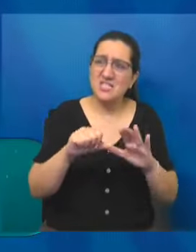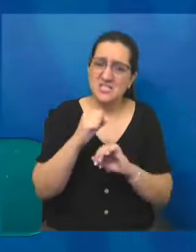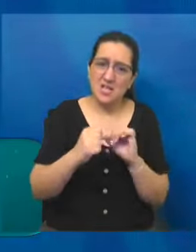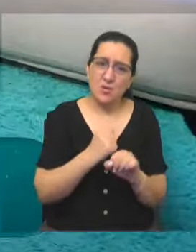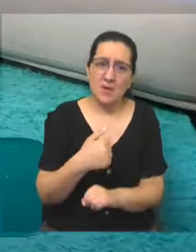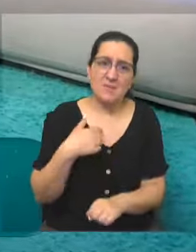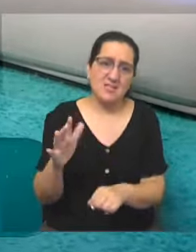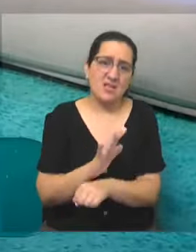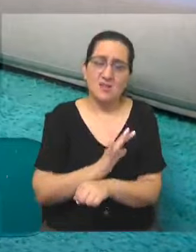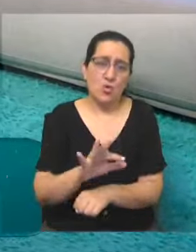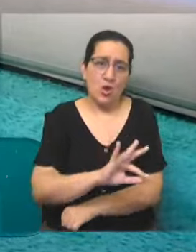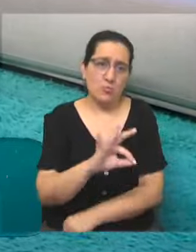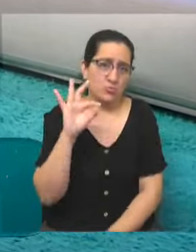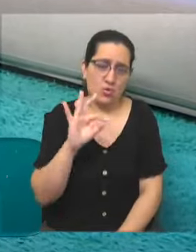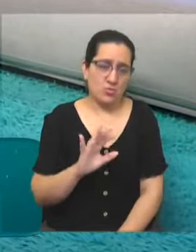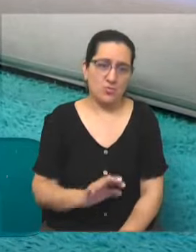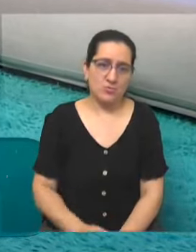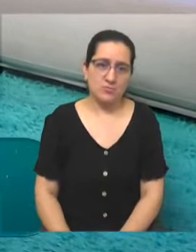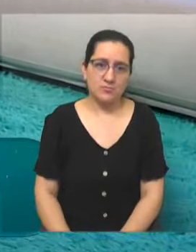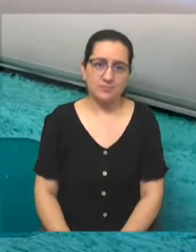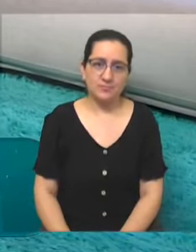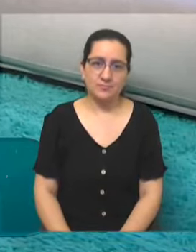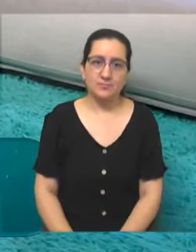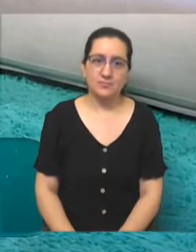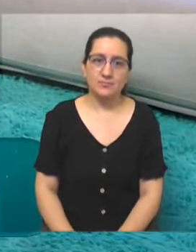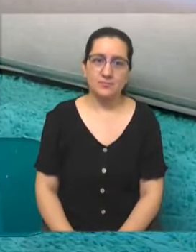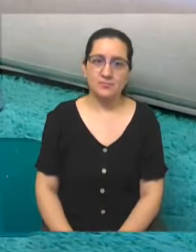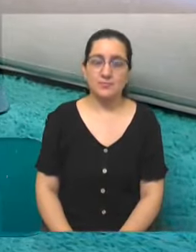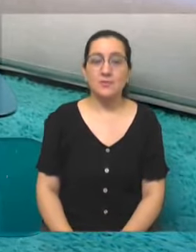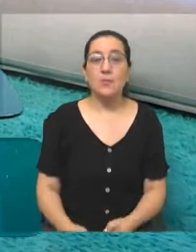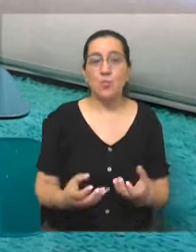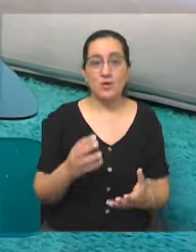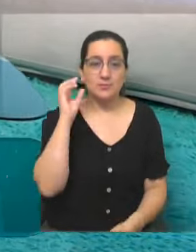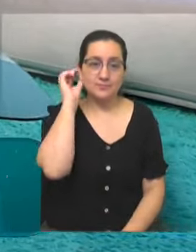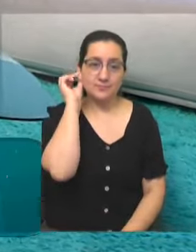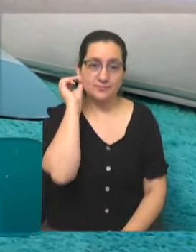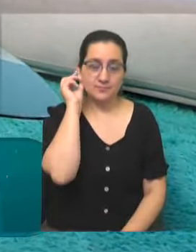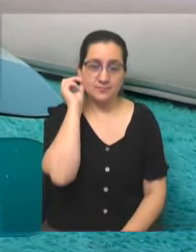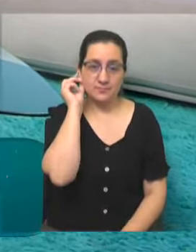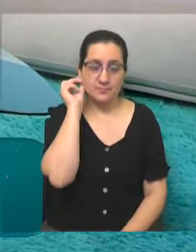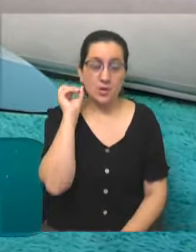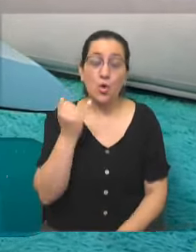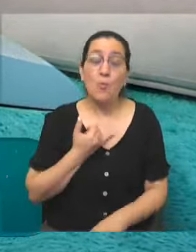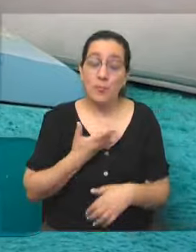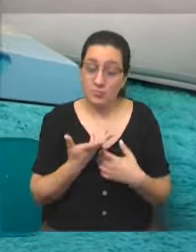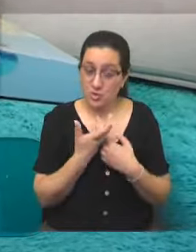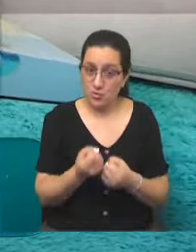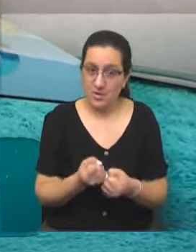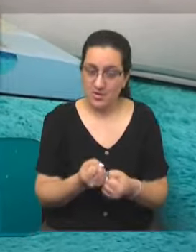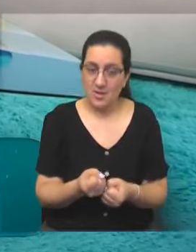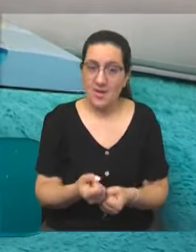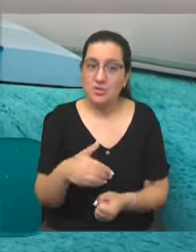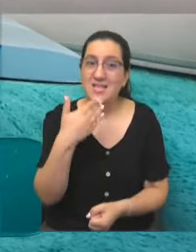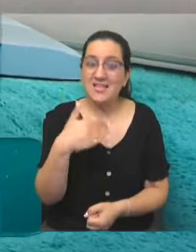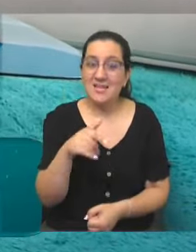mí, ser actriz no era una opción. Bueno, a eso quiero volver, Flor, en esto de que vos decías, bueno, ¿cómo podemos ayudar? Entender entonces que